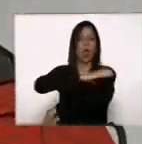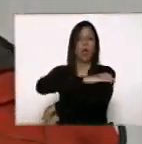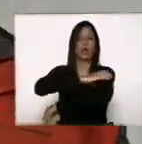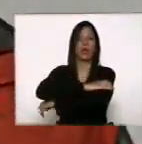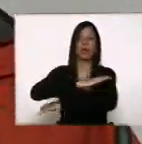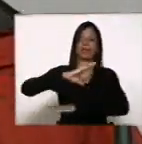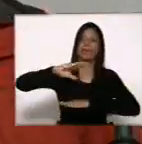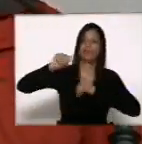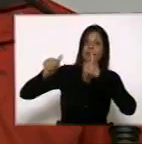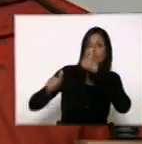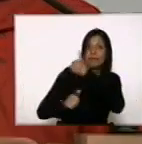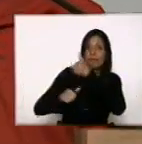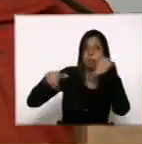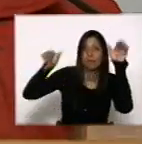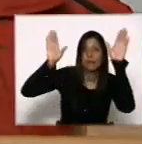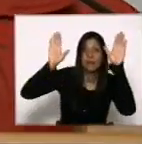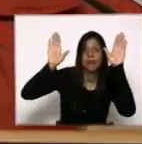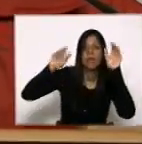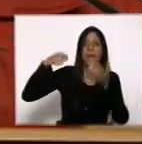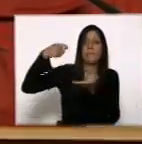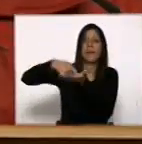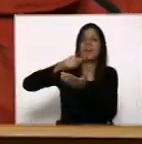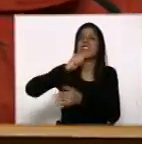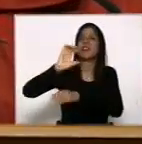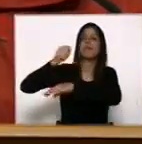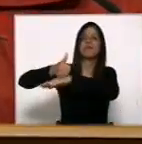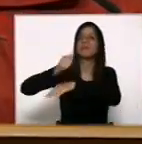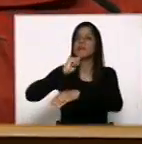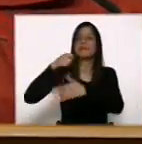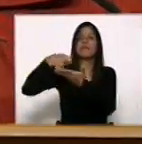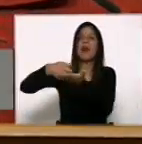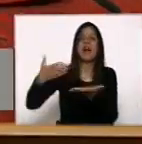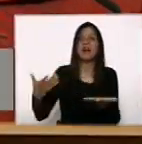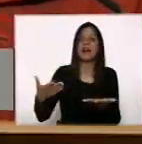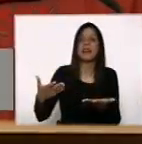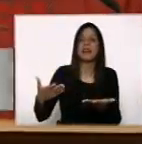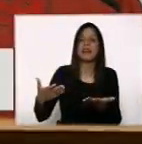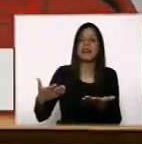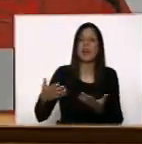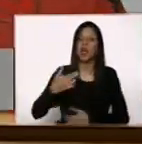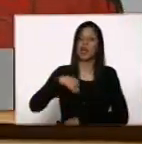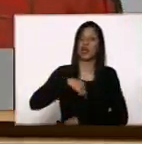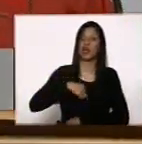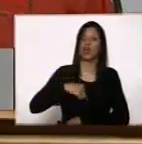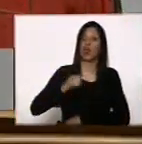cumplimiento para ellos seguir financiándolo. ¿Quiénes son sus jefes? Nosotros no estamos luchando